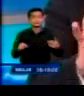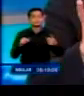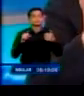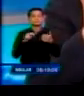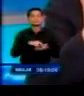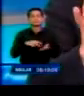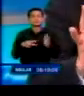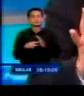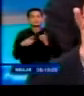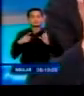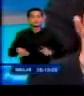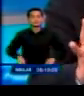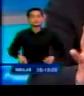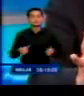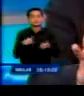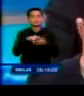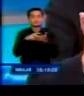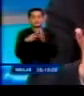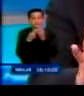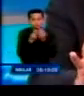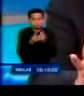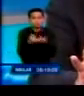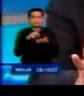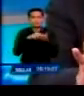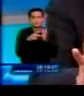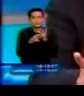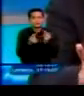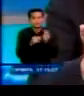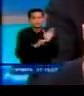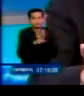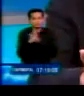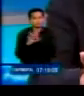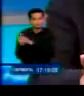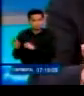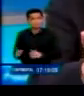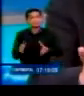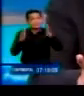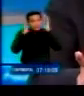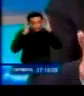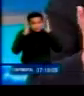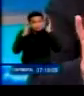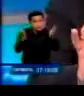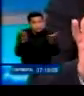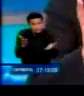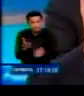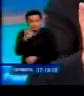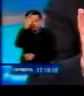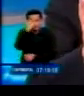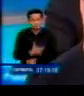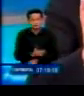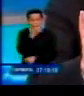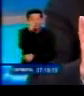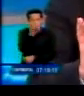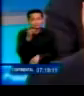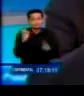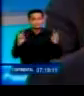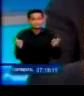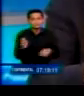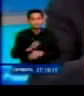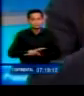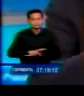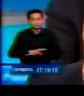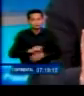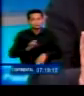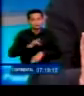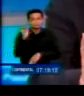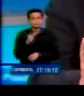salud. Aprendamos a escuchar a los organismos competentes en relación a este delicado tema. Y